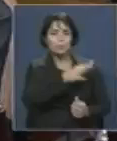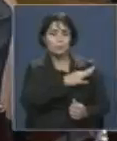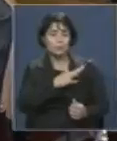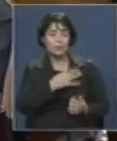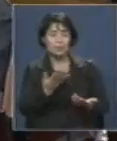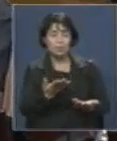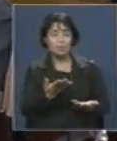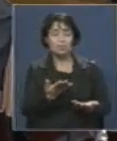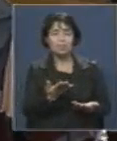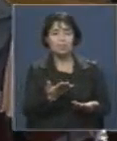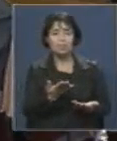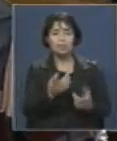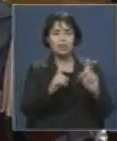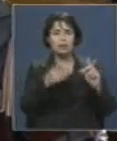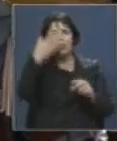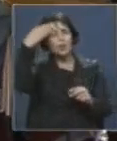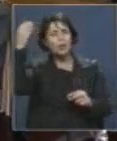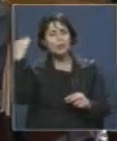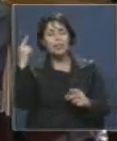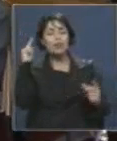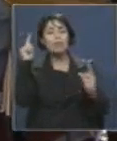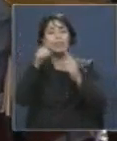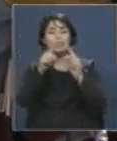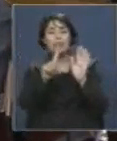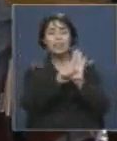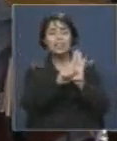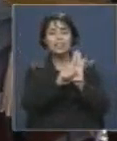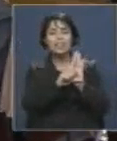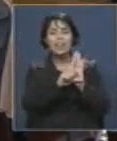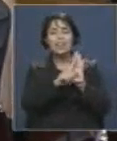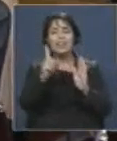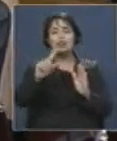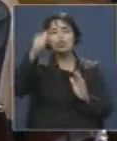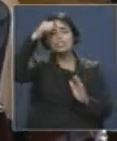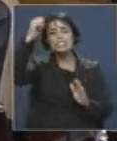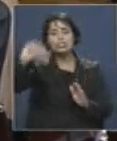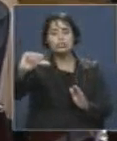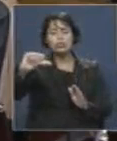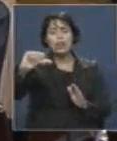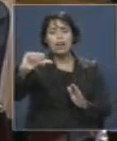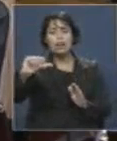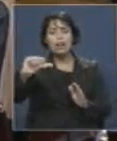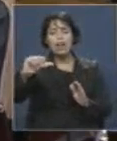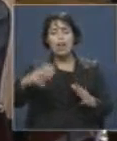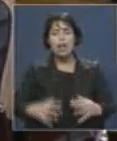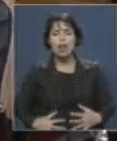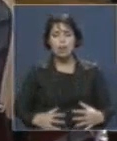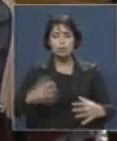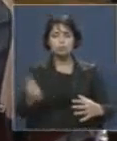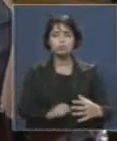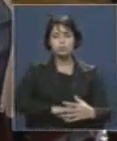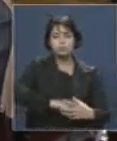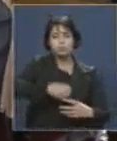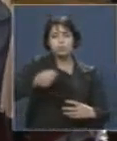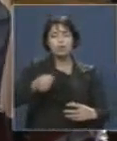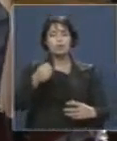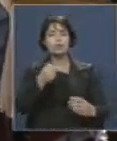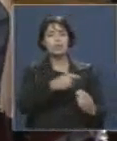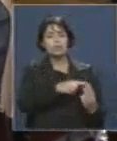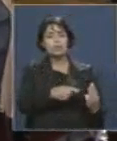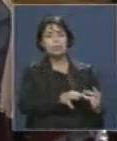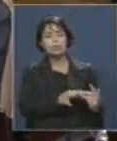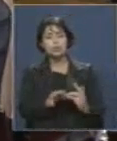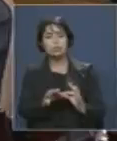presidenta, que algunos olvidan que el objetivo de la ley era despenalizar la realización de abortos en 3 causales para evitar abortos